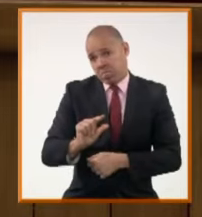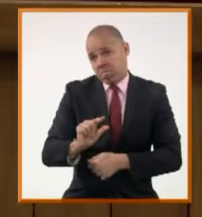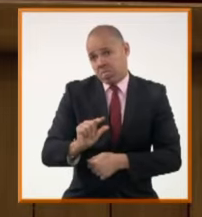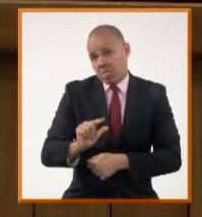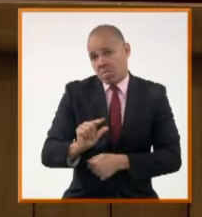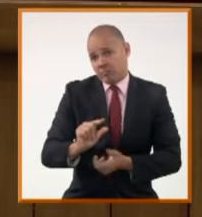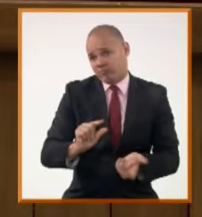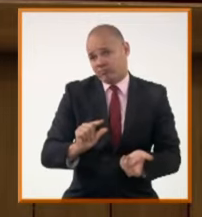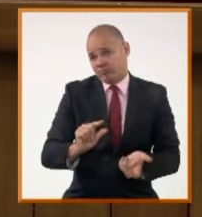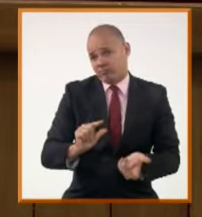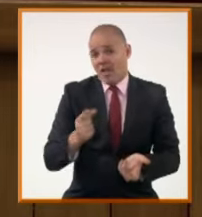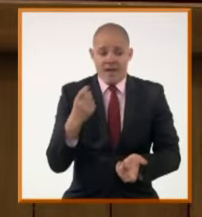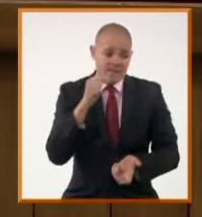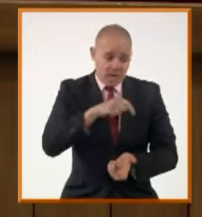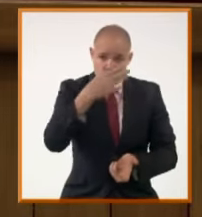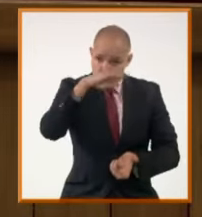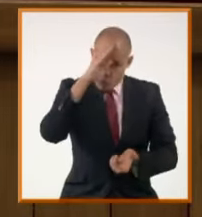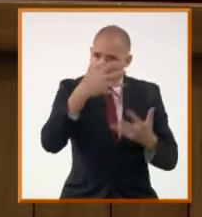rubros.